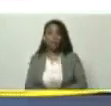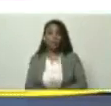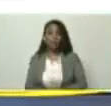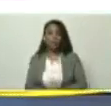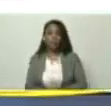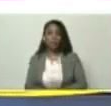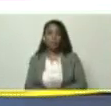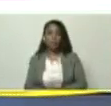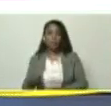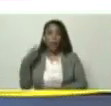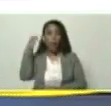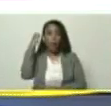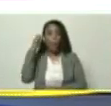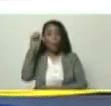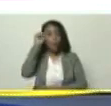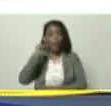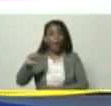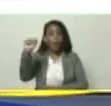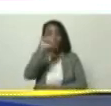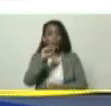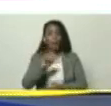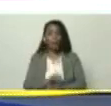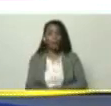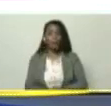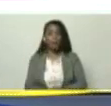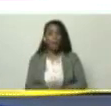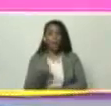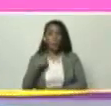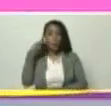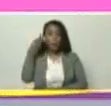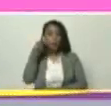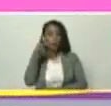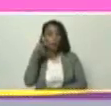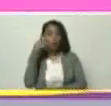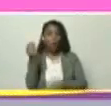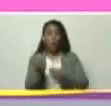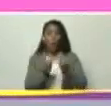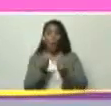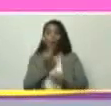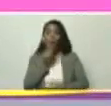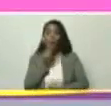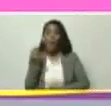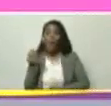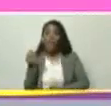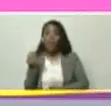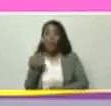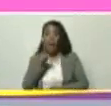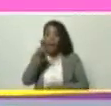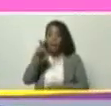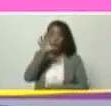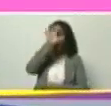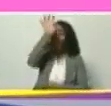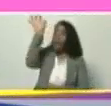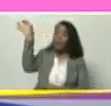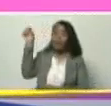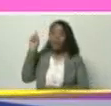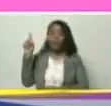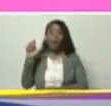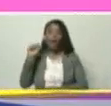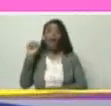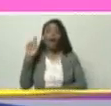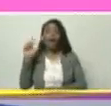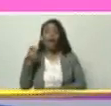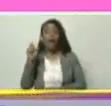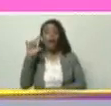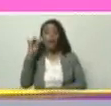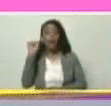por Euroasia. Y me di cuenta cómo la juventud de esos países en Argelia,